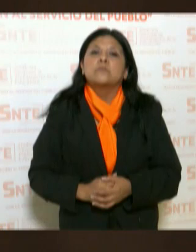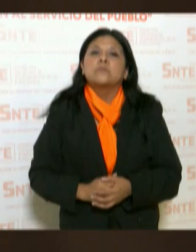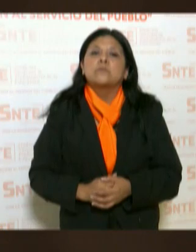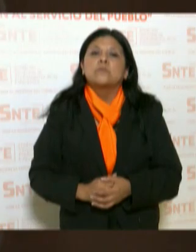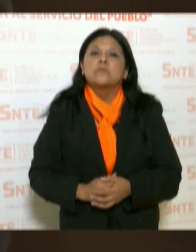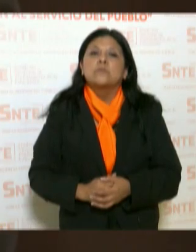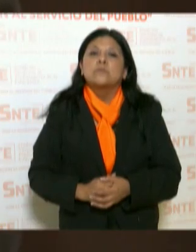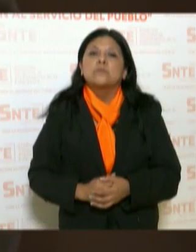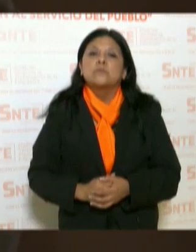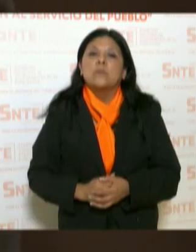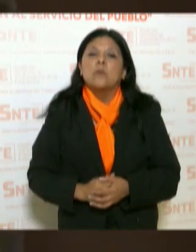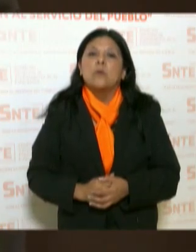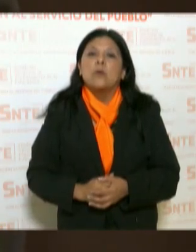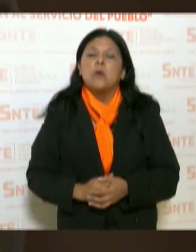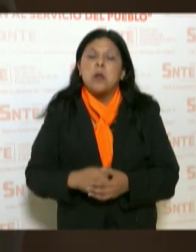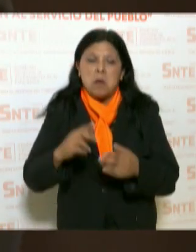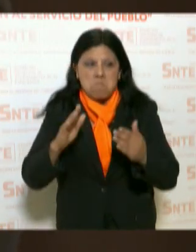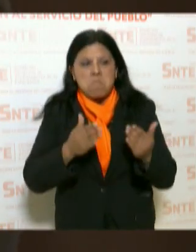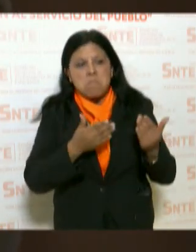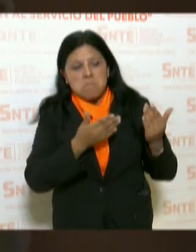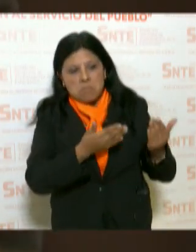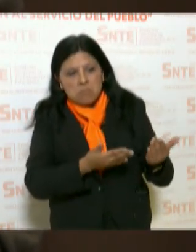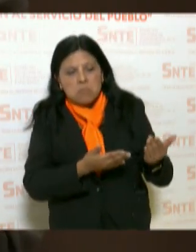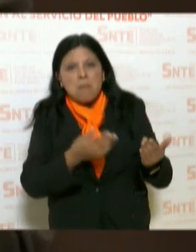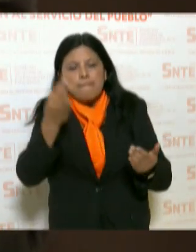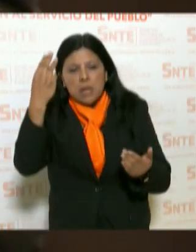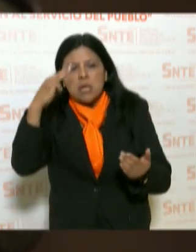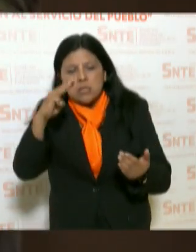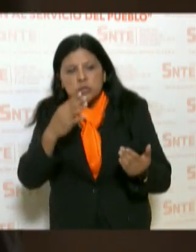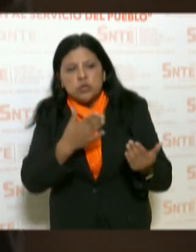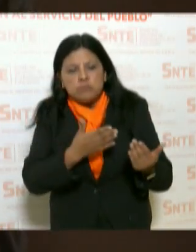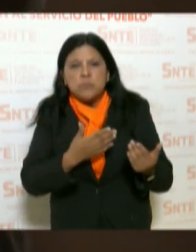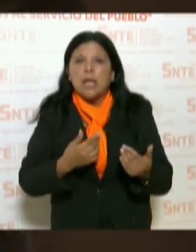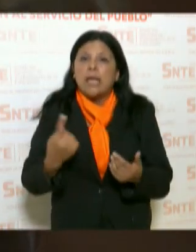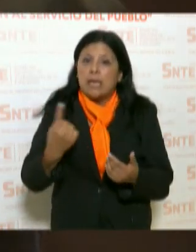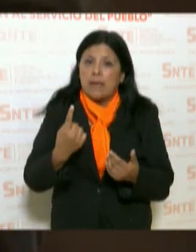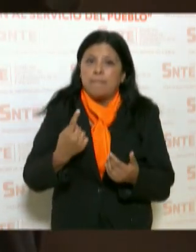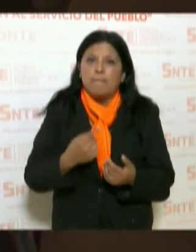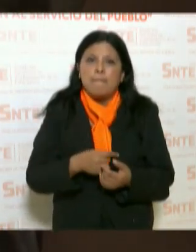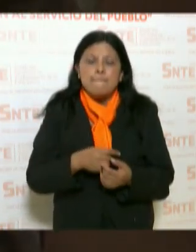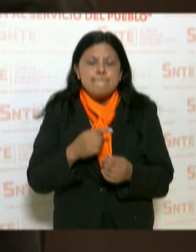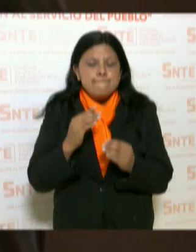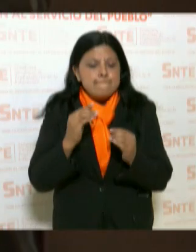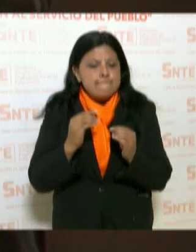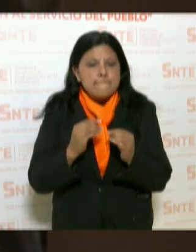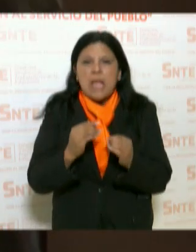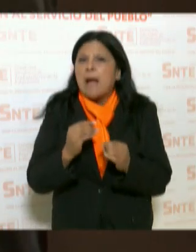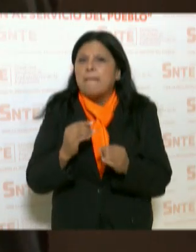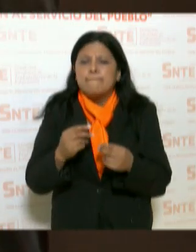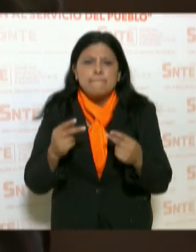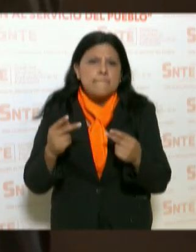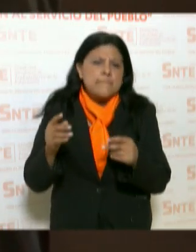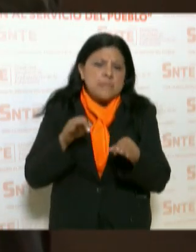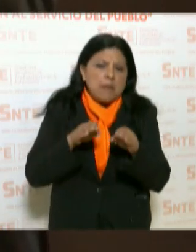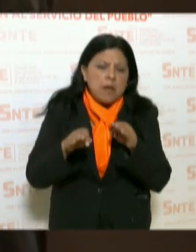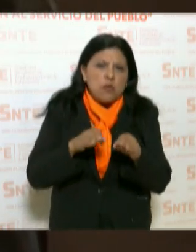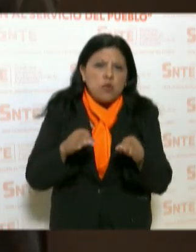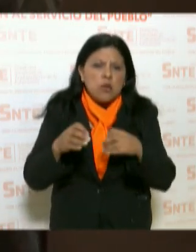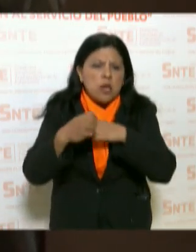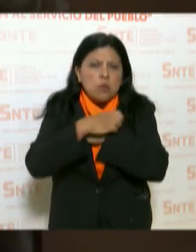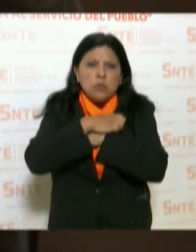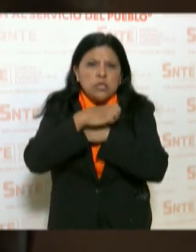con el maestro Cepeda, de que el mínimo para un trabajador de la